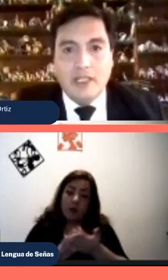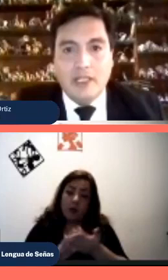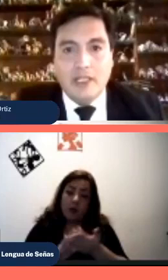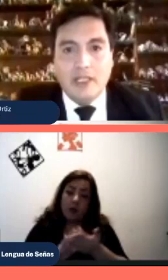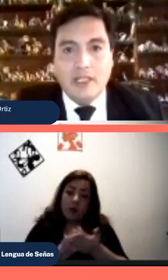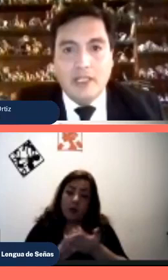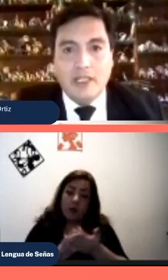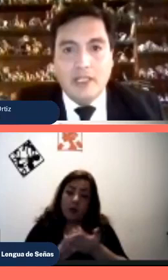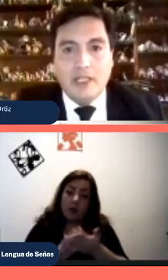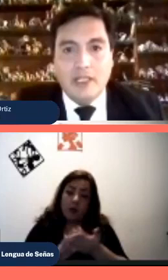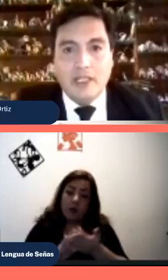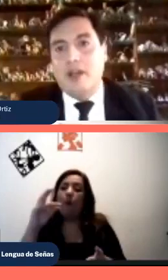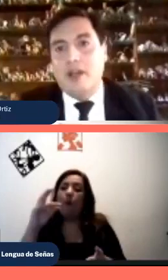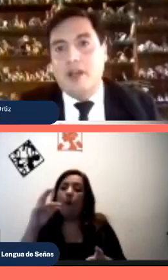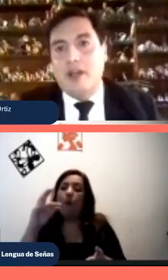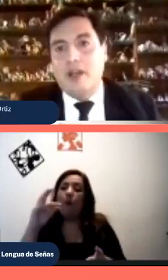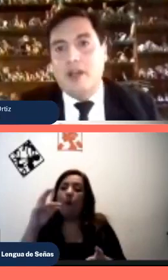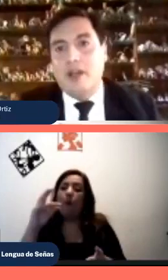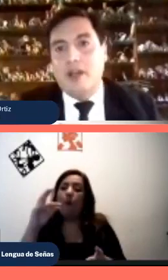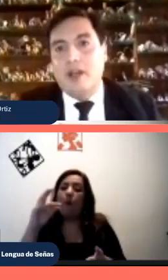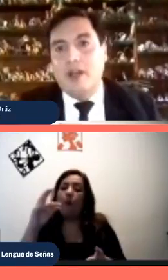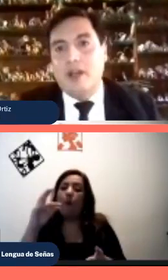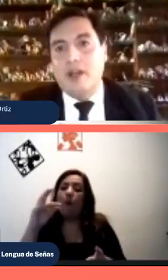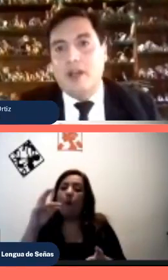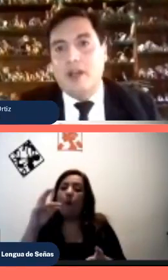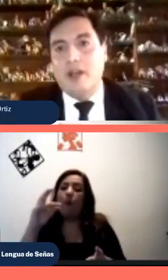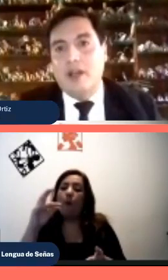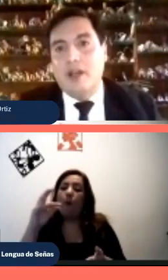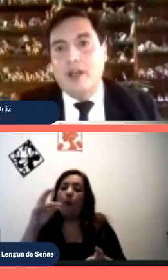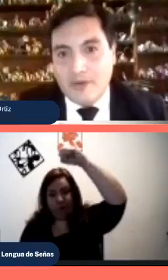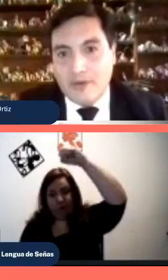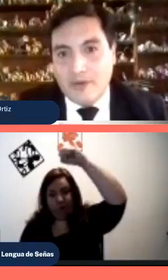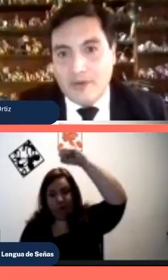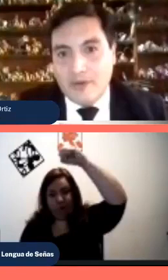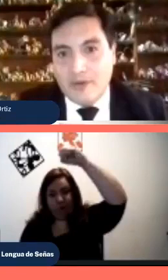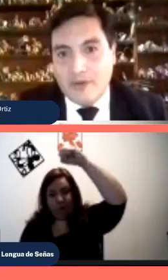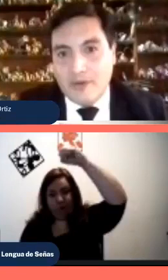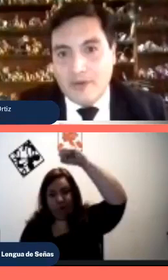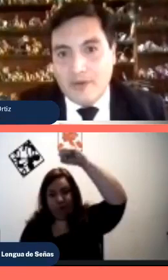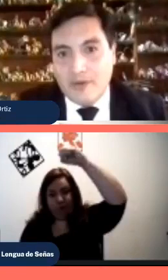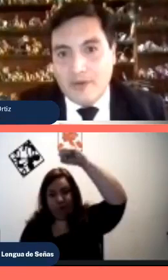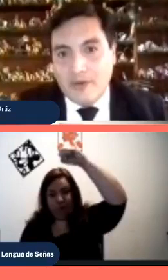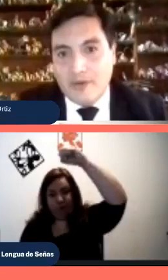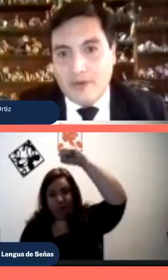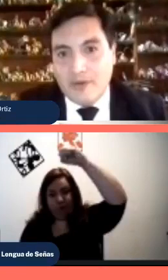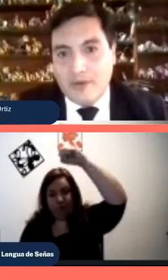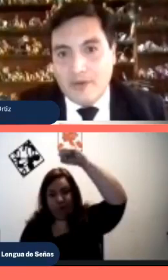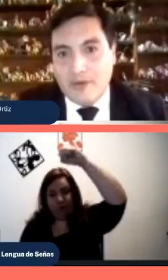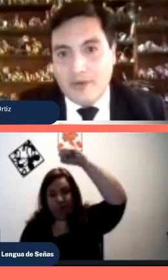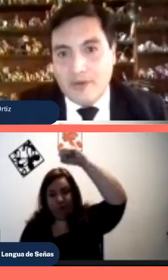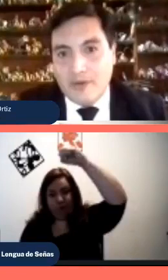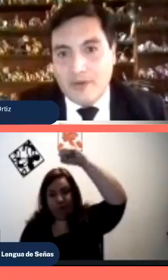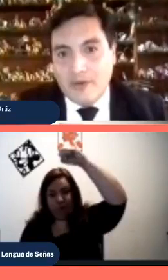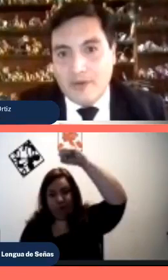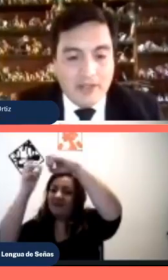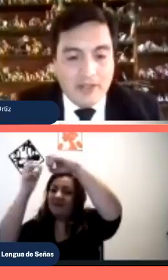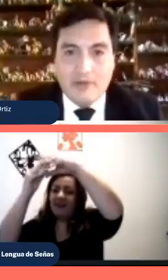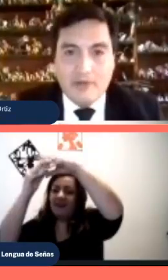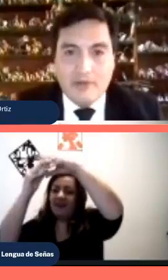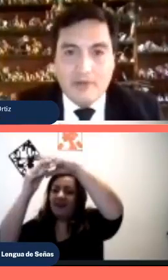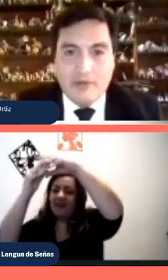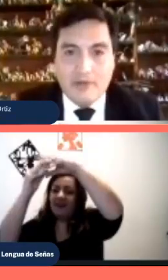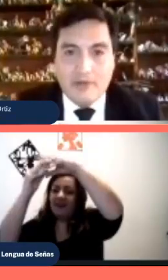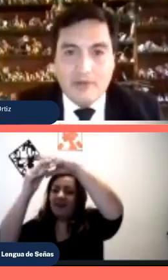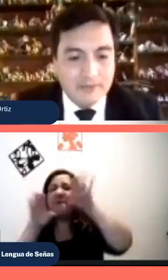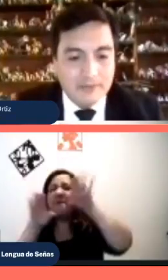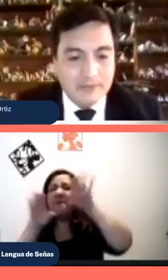Estos son de un grupo de dinosaurios que tal vez los niños conozcan o recuerden más por el brachiosaurio que aparece en